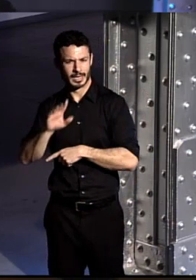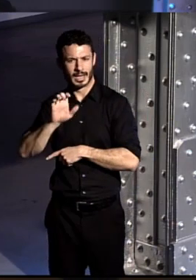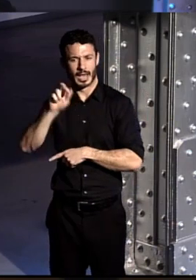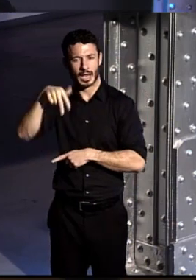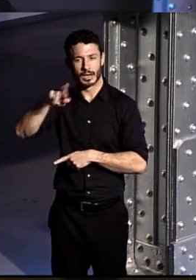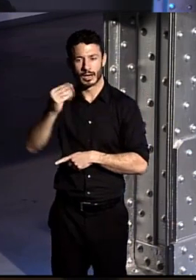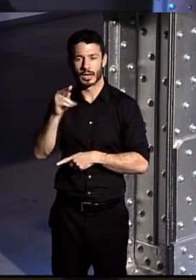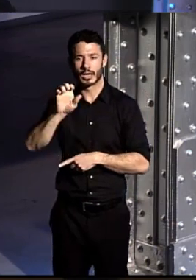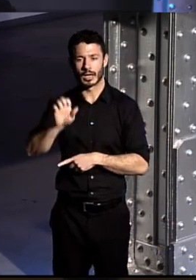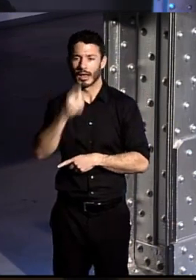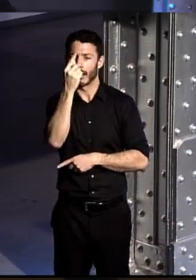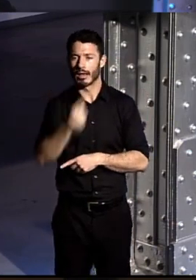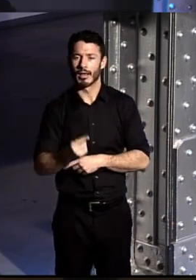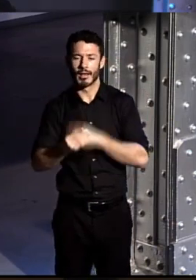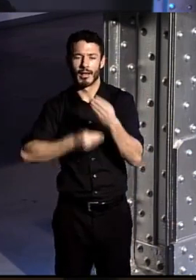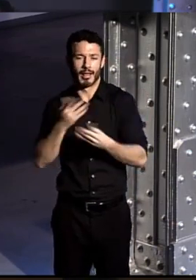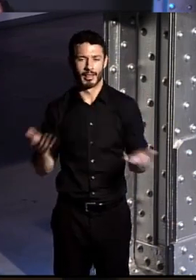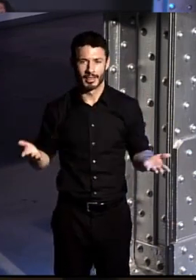Uy, Enrique está que acaba de terminar ahí